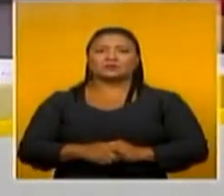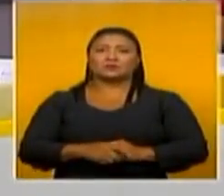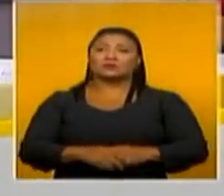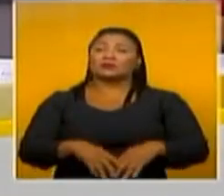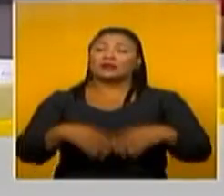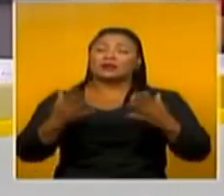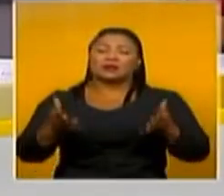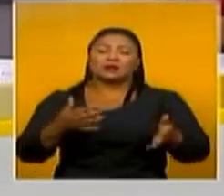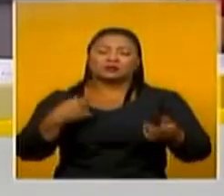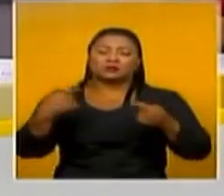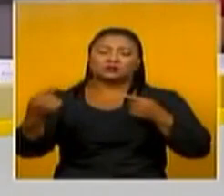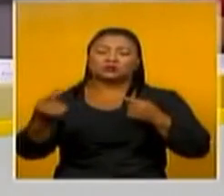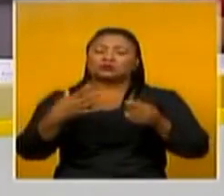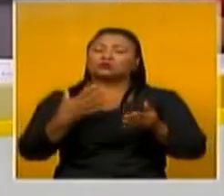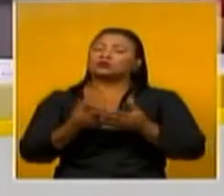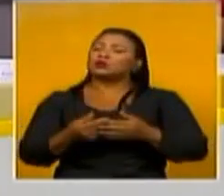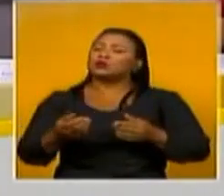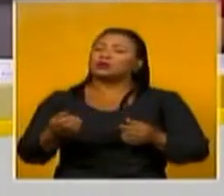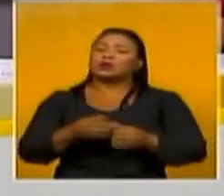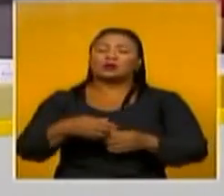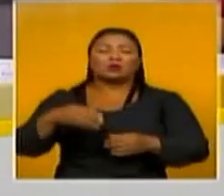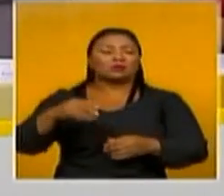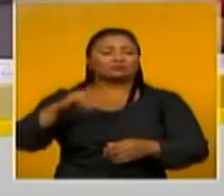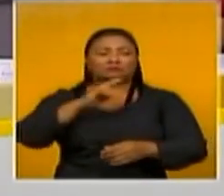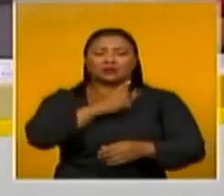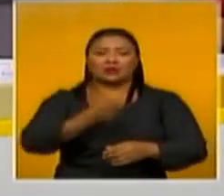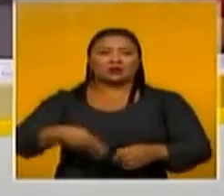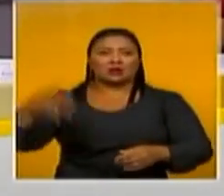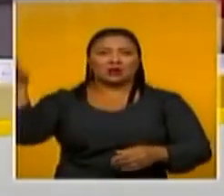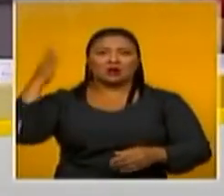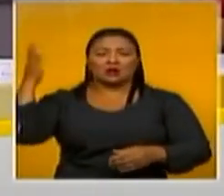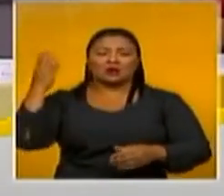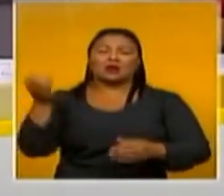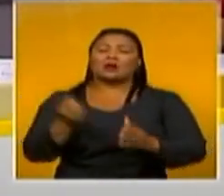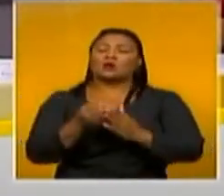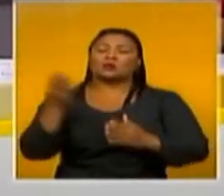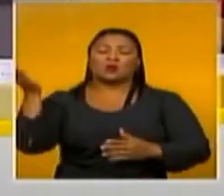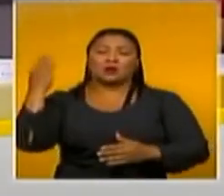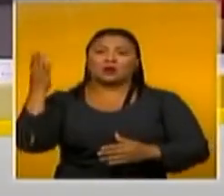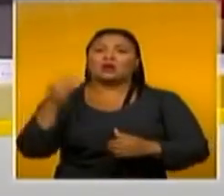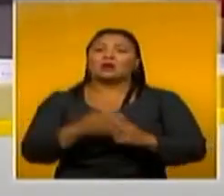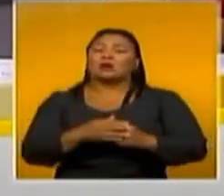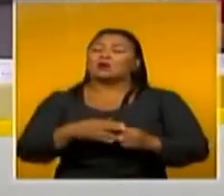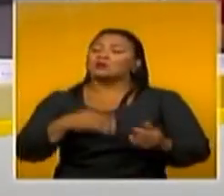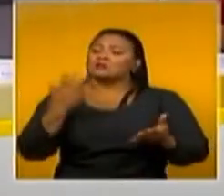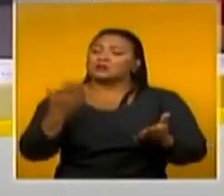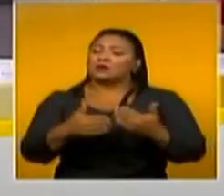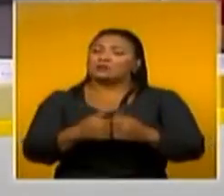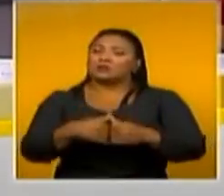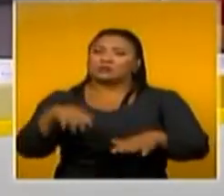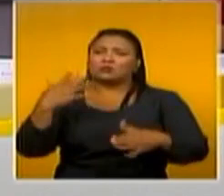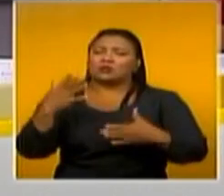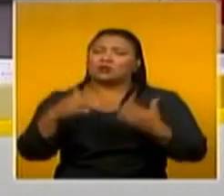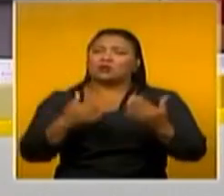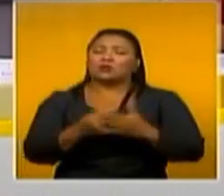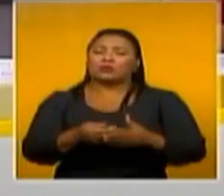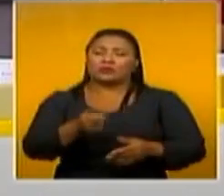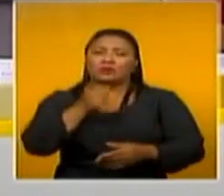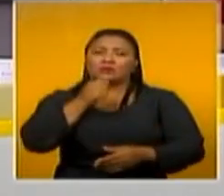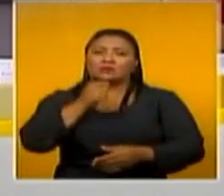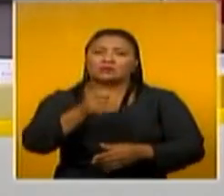Las discusiones entre el alcalde y vicealcalde de Quito no tendrían un trasfondo político, así lo aseguró Eduardo del Pozo en una